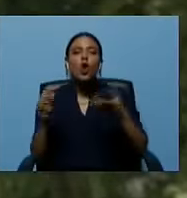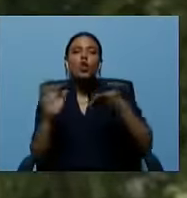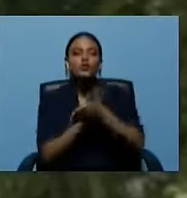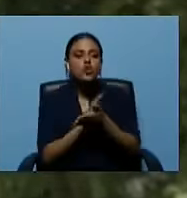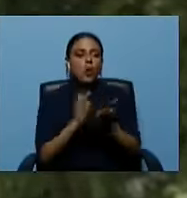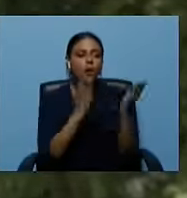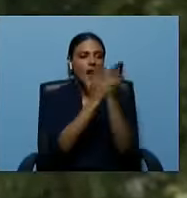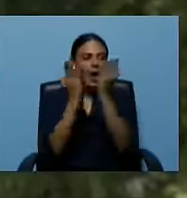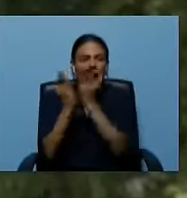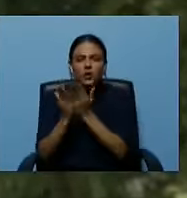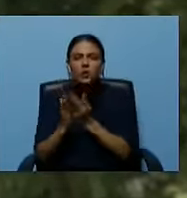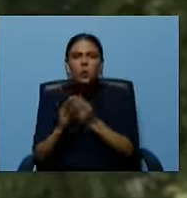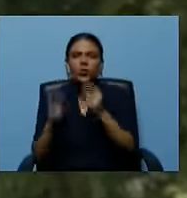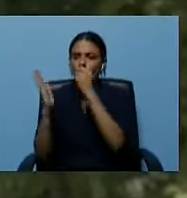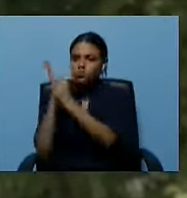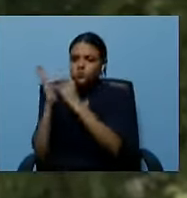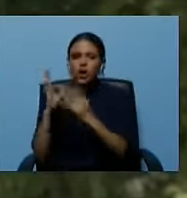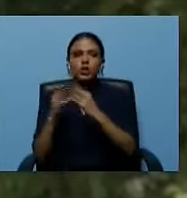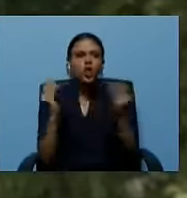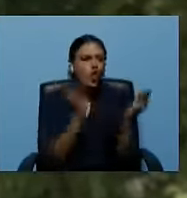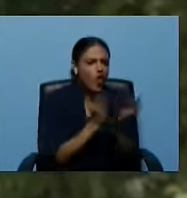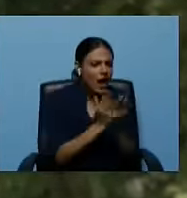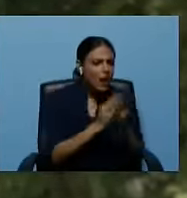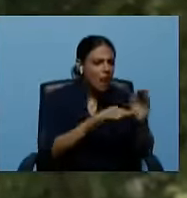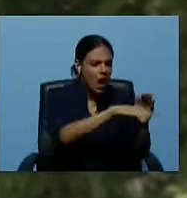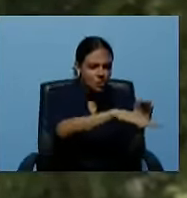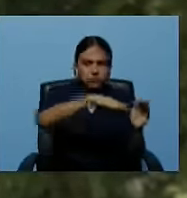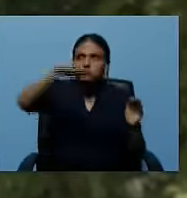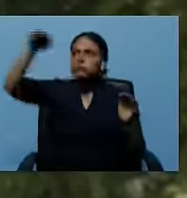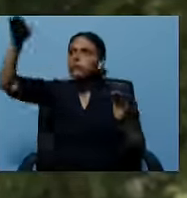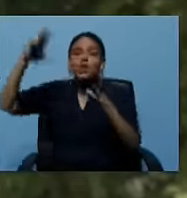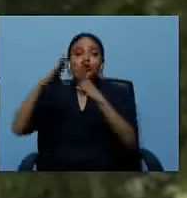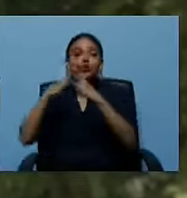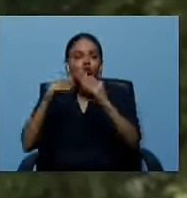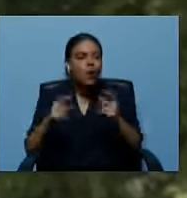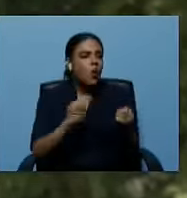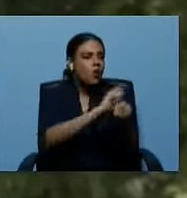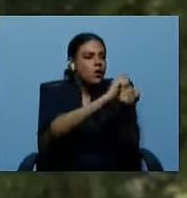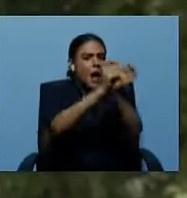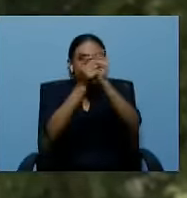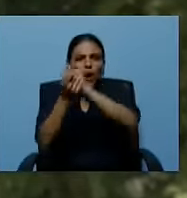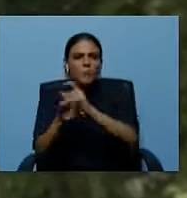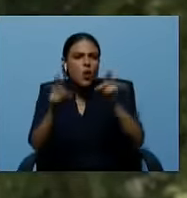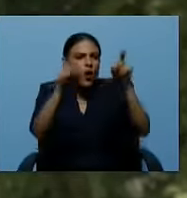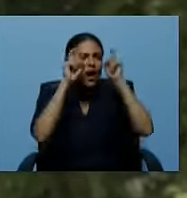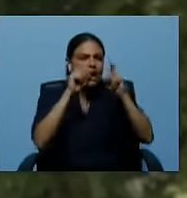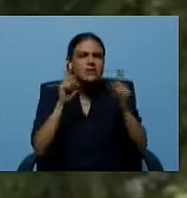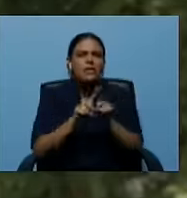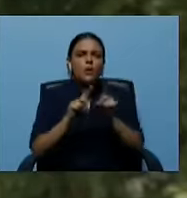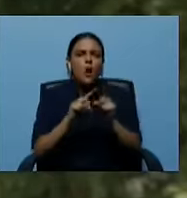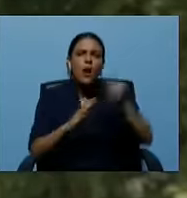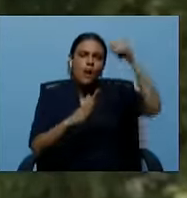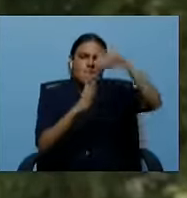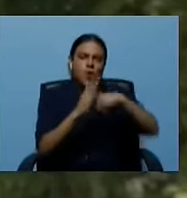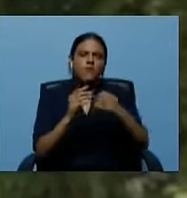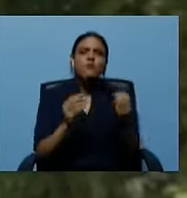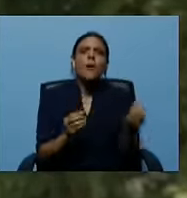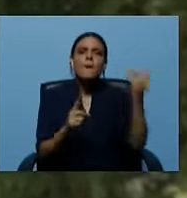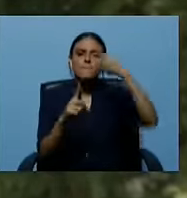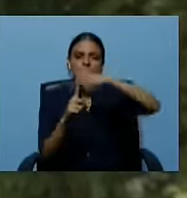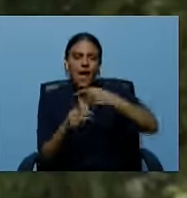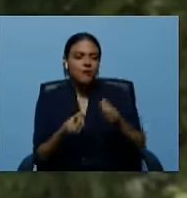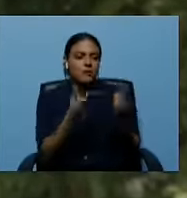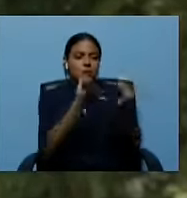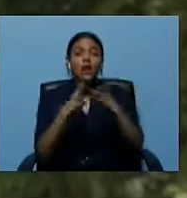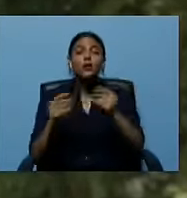estudio, desde las escuelas Simoncito, escuelas básicas, liceo y todas las